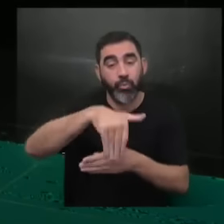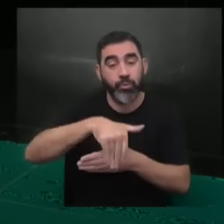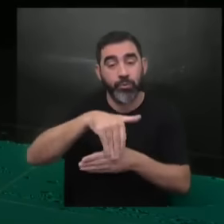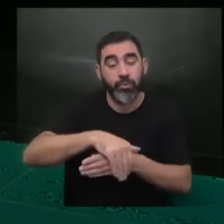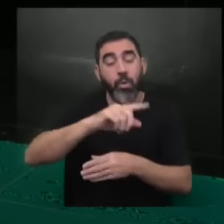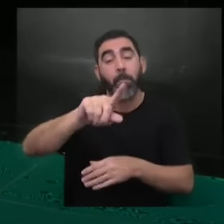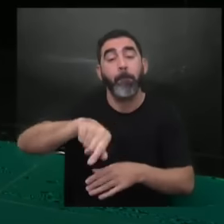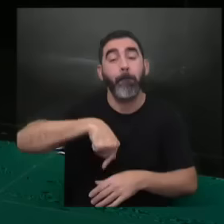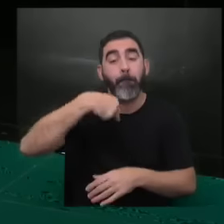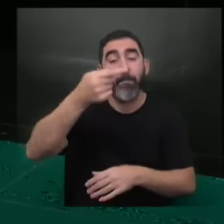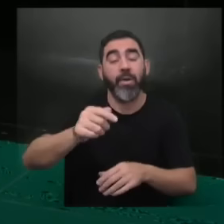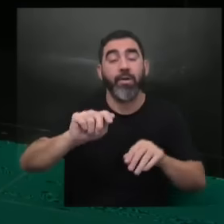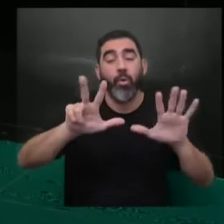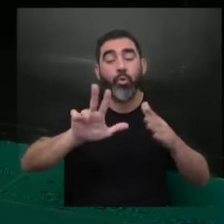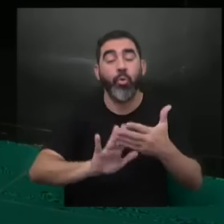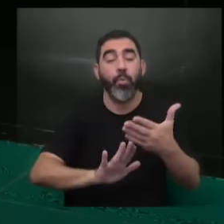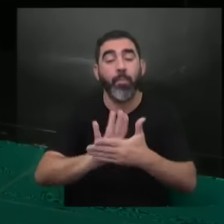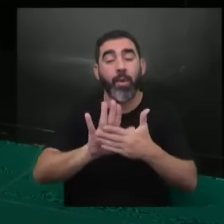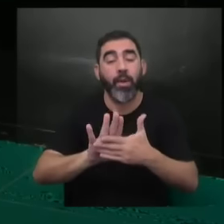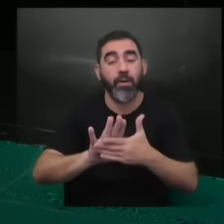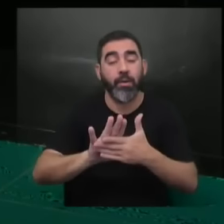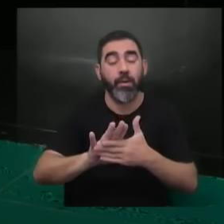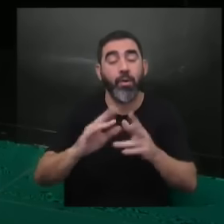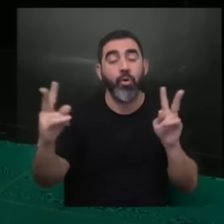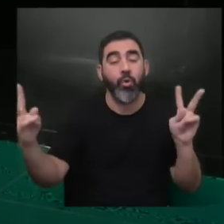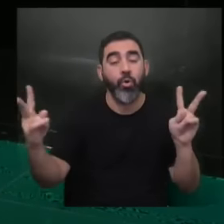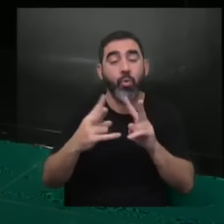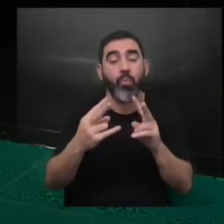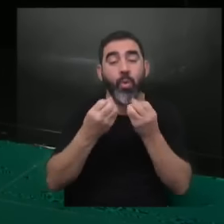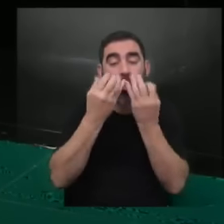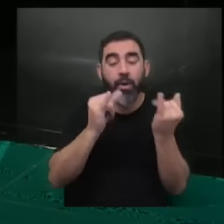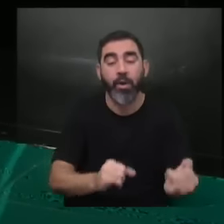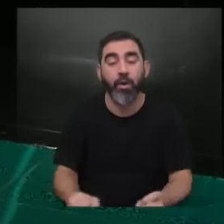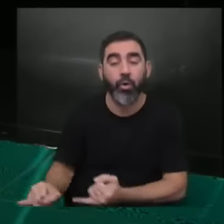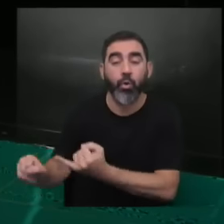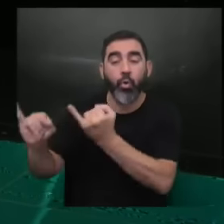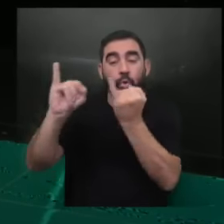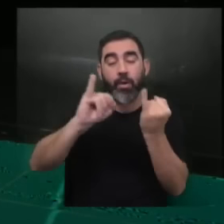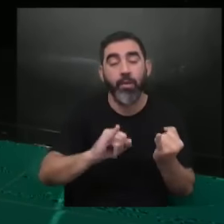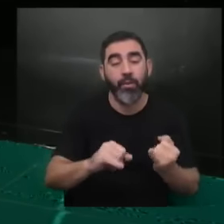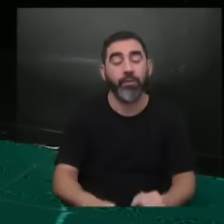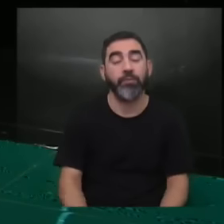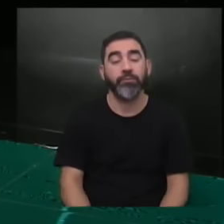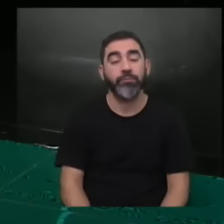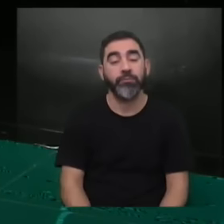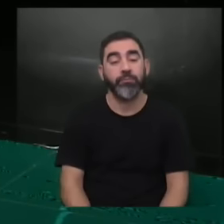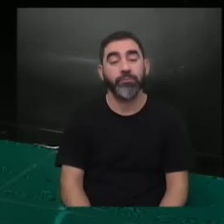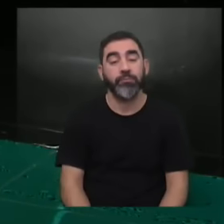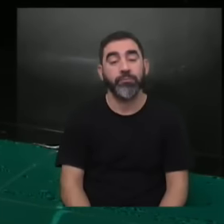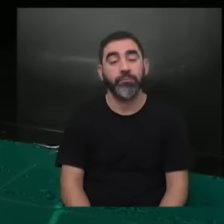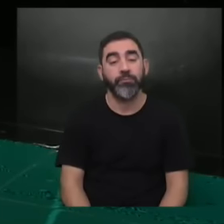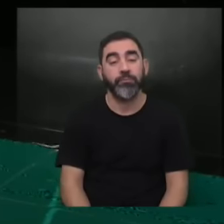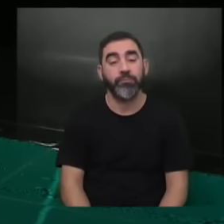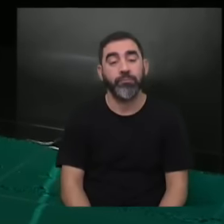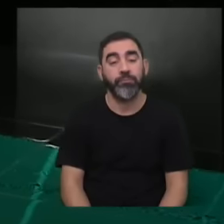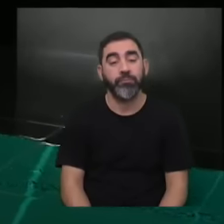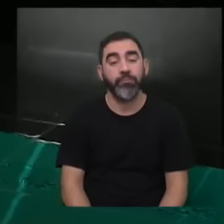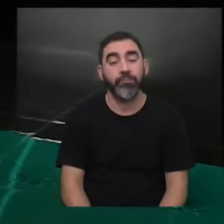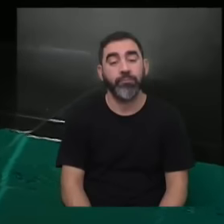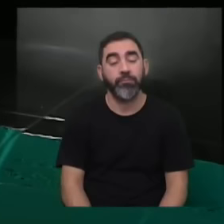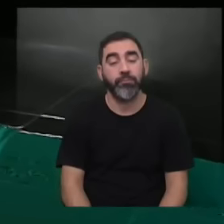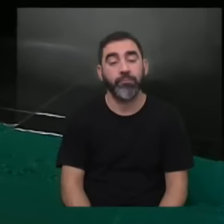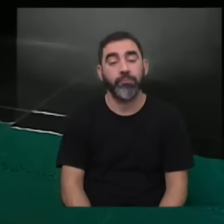13 a las 18:55 y nosotros volvemos mañana bien tempranito a las 8 en punto con las primeras noticias de tv ciudad pasen Ustedes